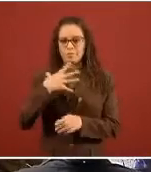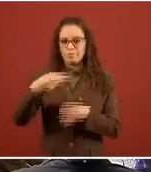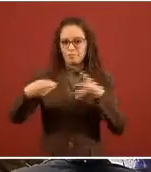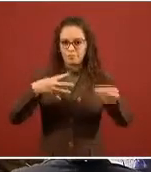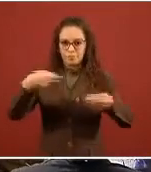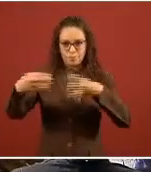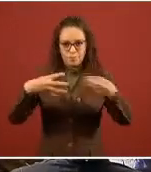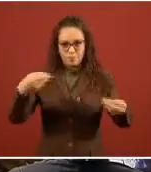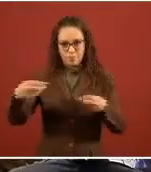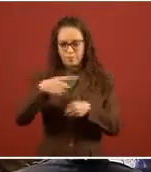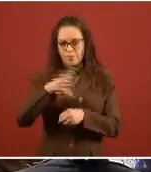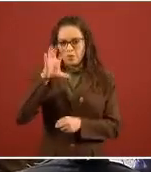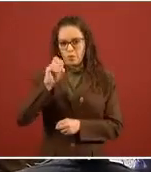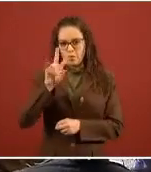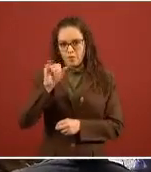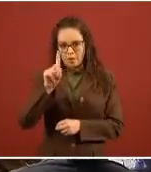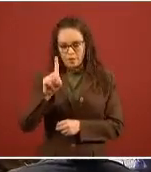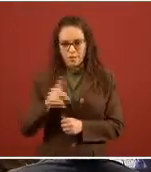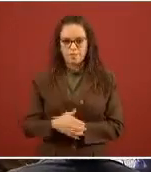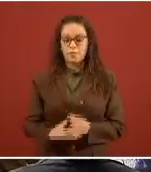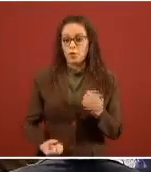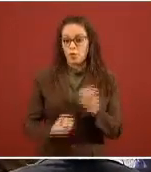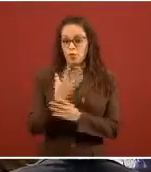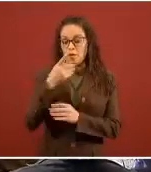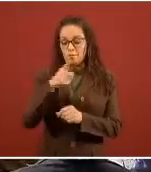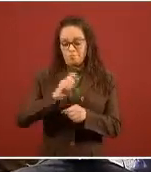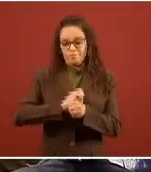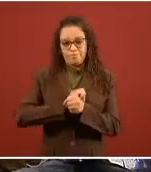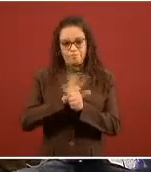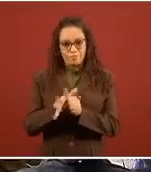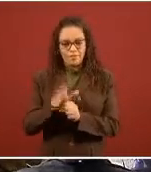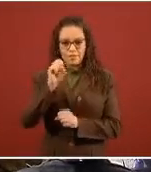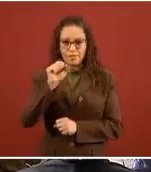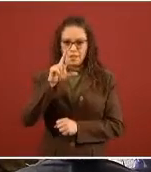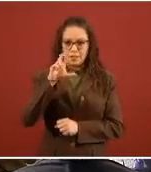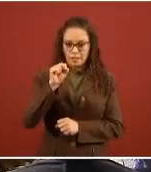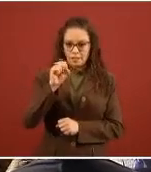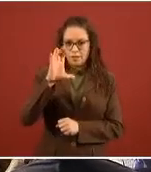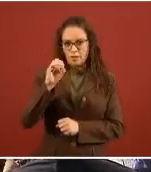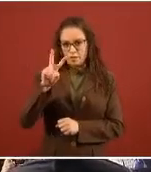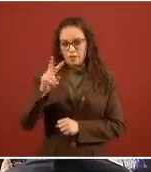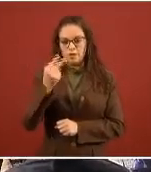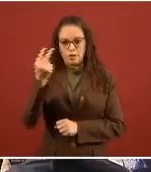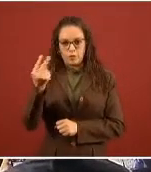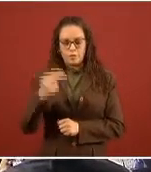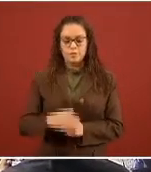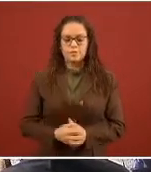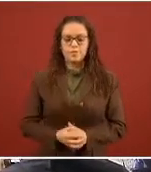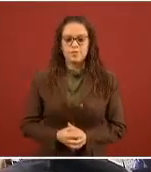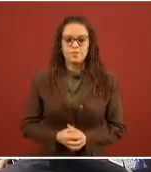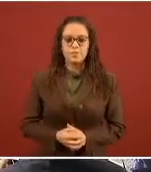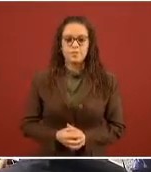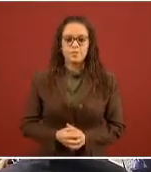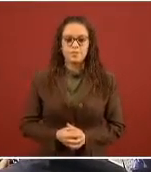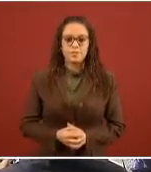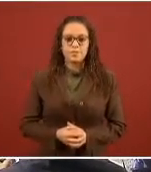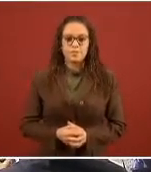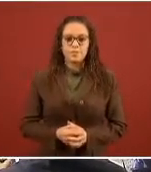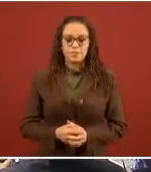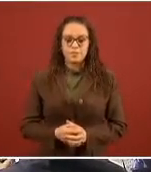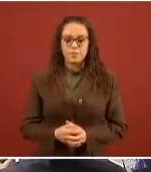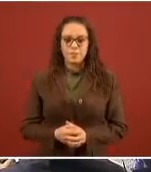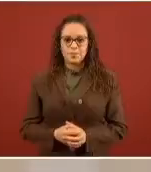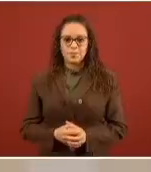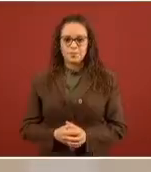de COVID, la enfermedad causada por el nuevo coronavirus SARS-CoV-2. Y hoy vamos a